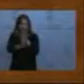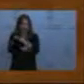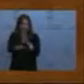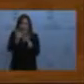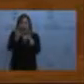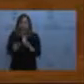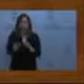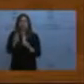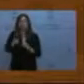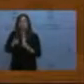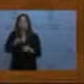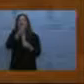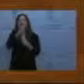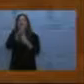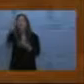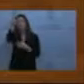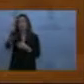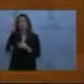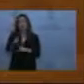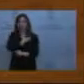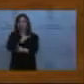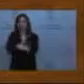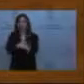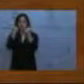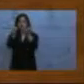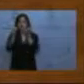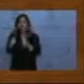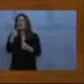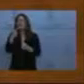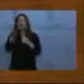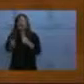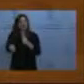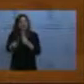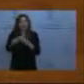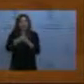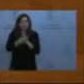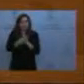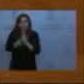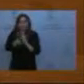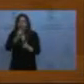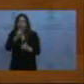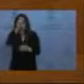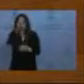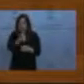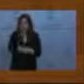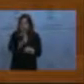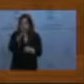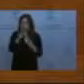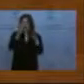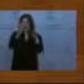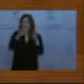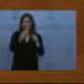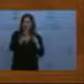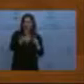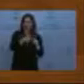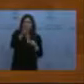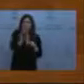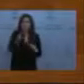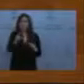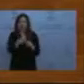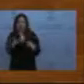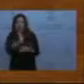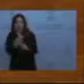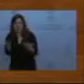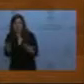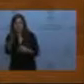de un dirigente deportivo que dijo, esto se nos está yendo de las manos, va más allá del mundo del deporte y es un tema para los políticos y para la sociedad. Y